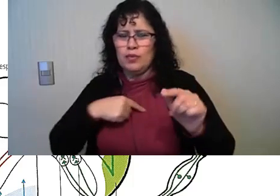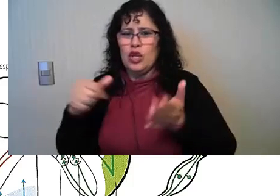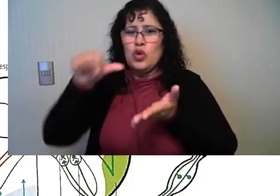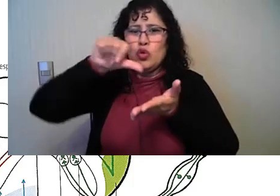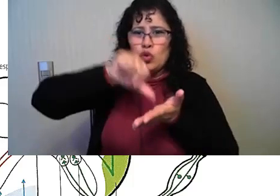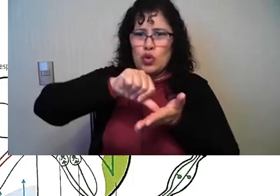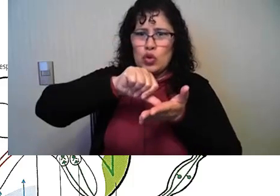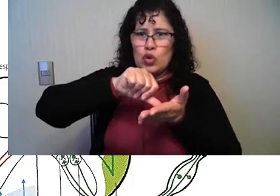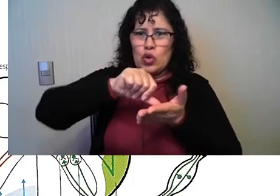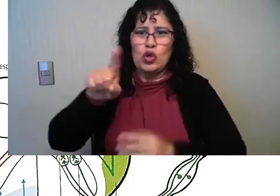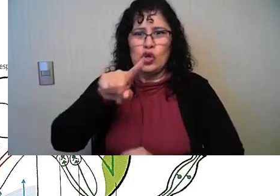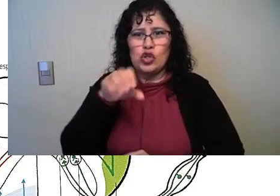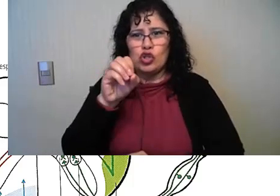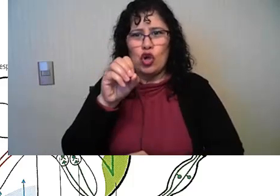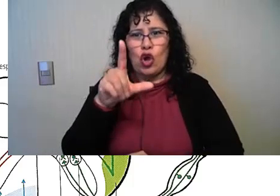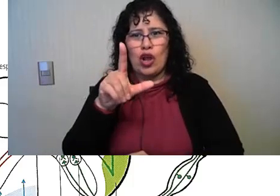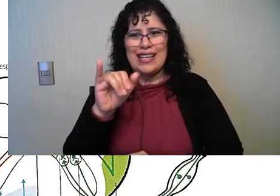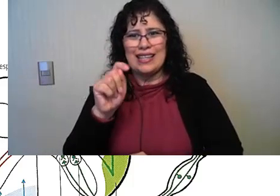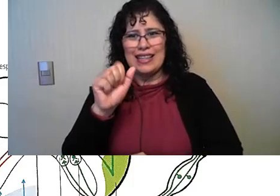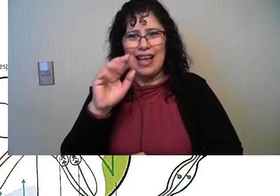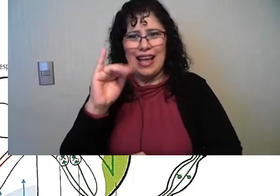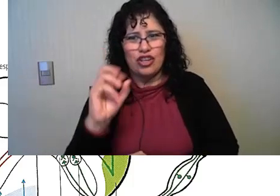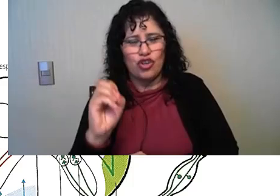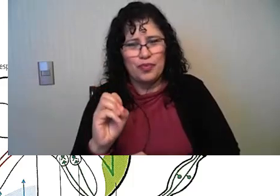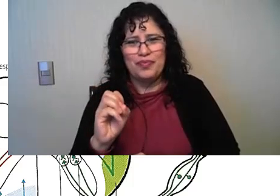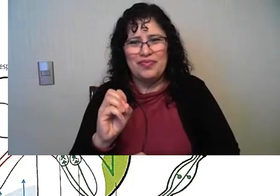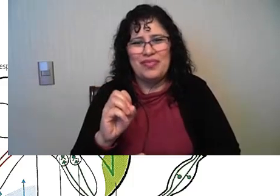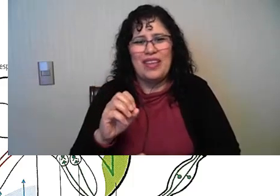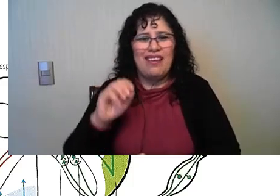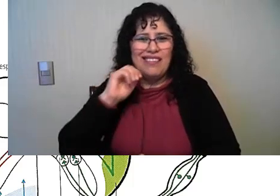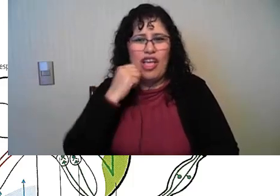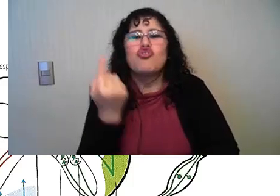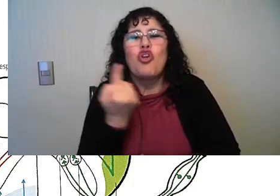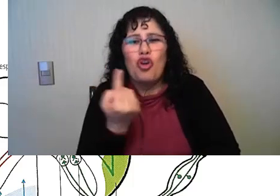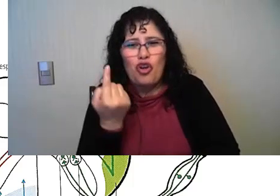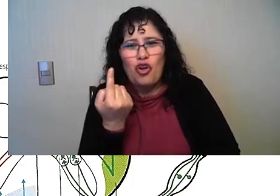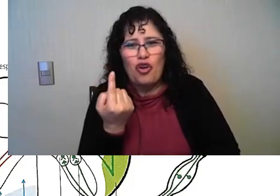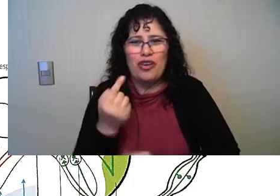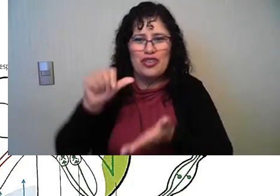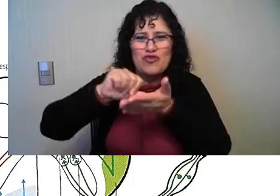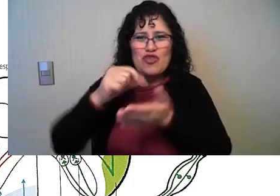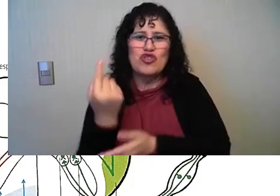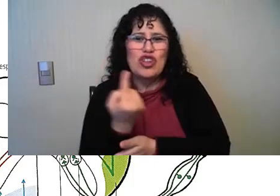porciones. Una superior o craneal, otra inferior